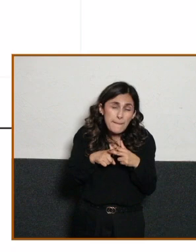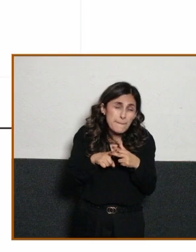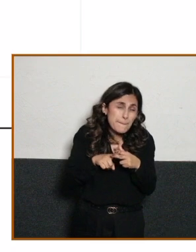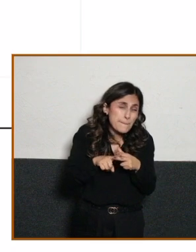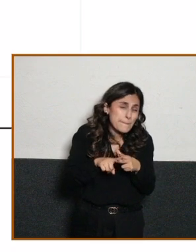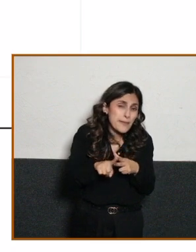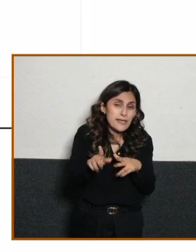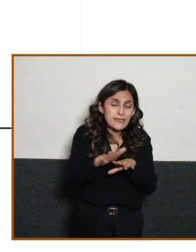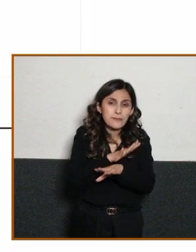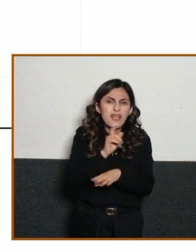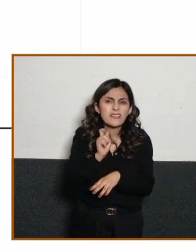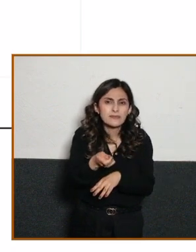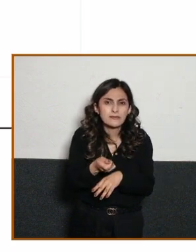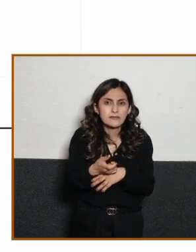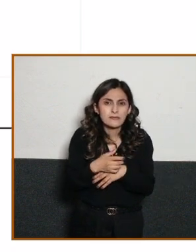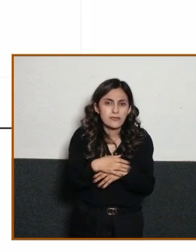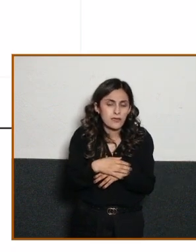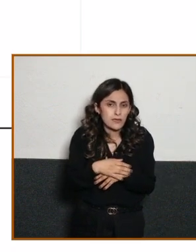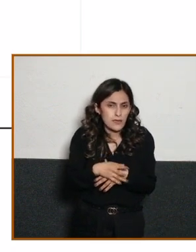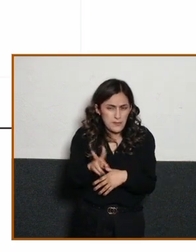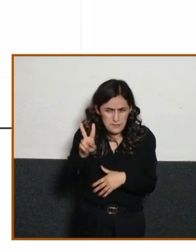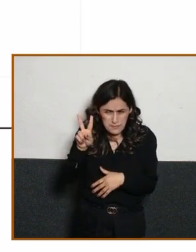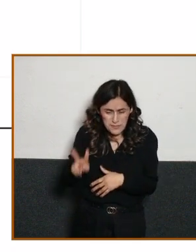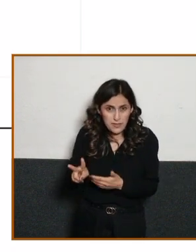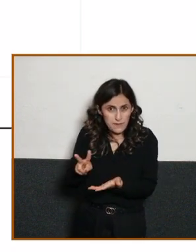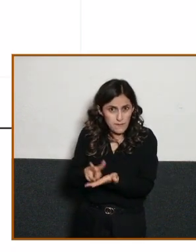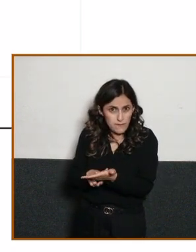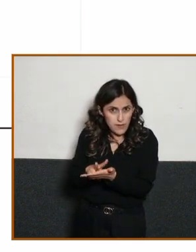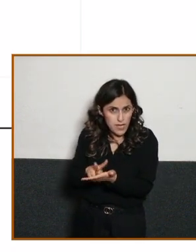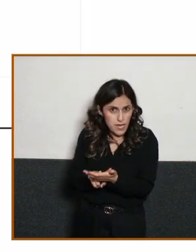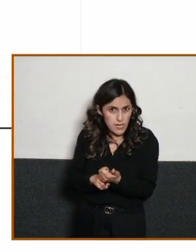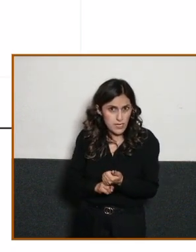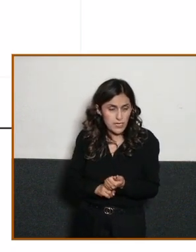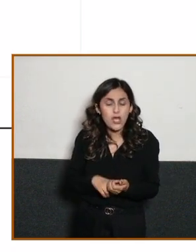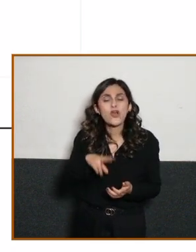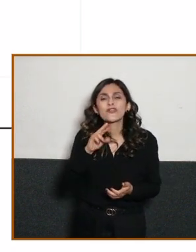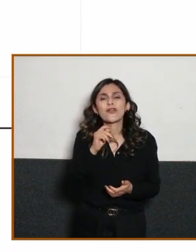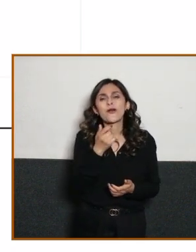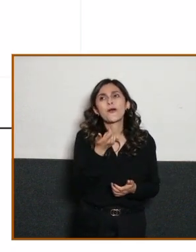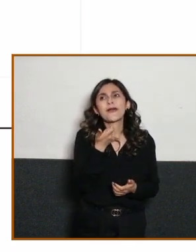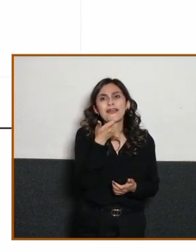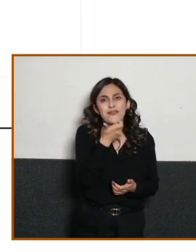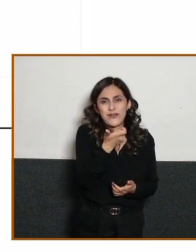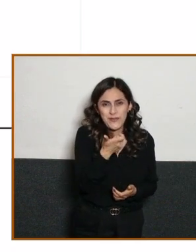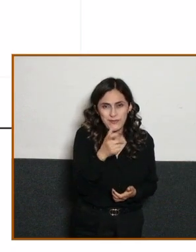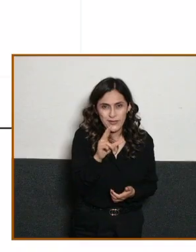es cómo pruebas que crea valor. No nada más valor económico, pero valor